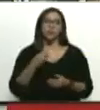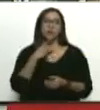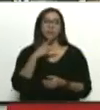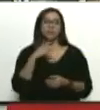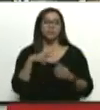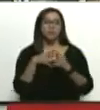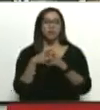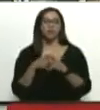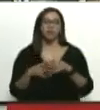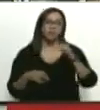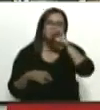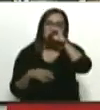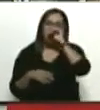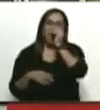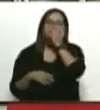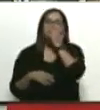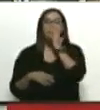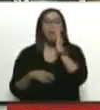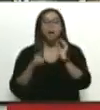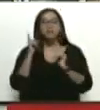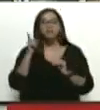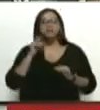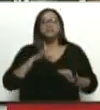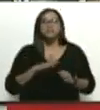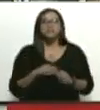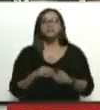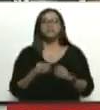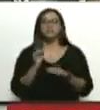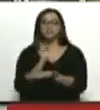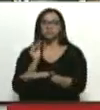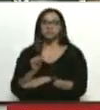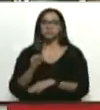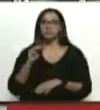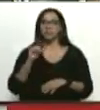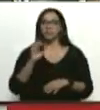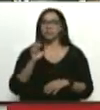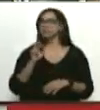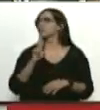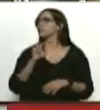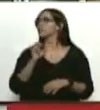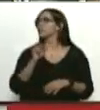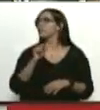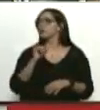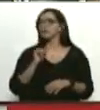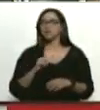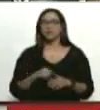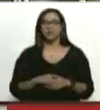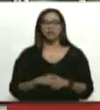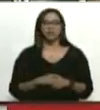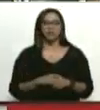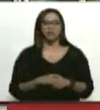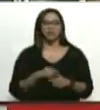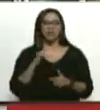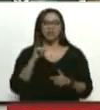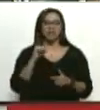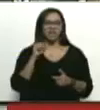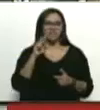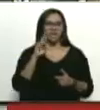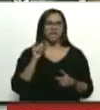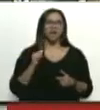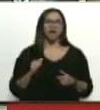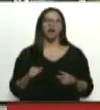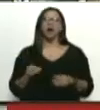Estados Unidos. Porque allá están protegiendo a Messerhane, allá están protegiendo a García Plaza, protegen a Isea, protegen, ¿cómo se llama?,